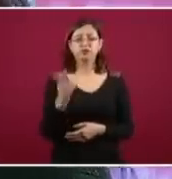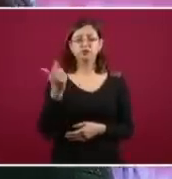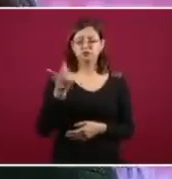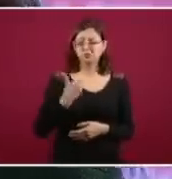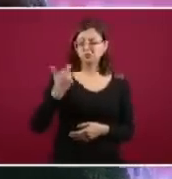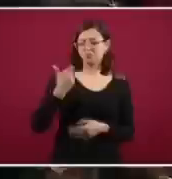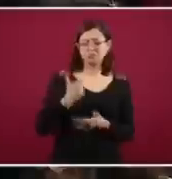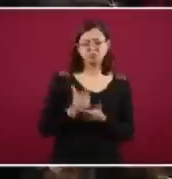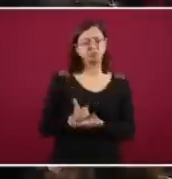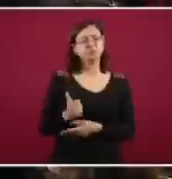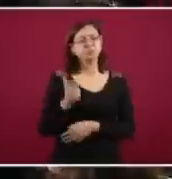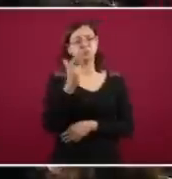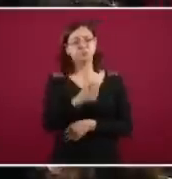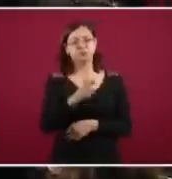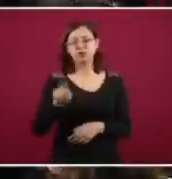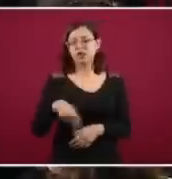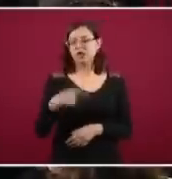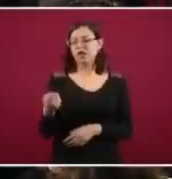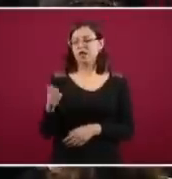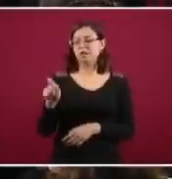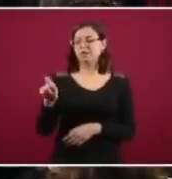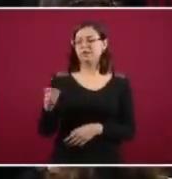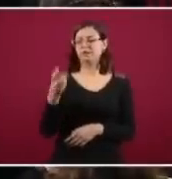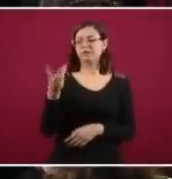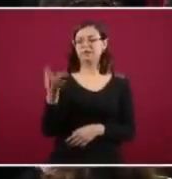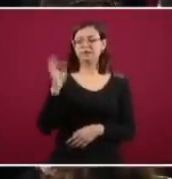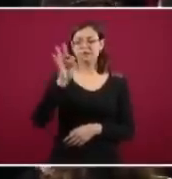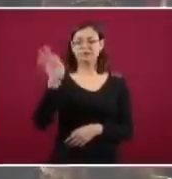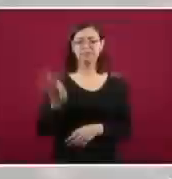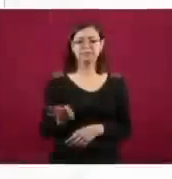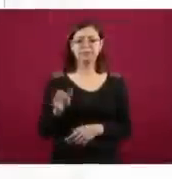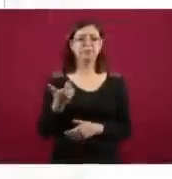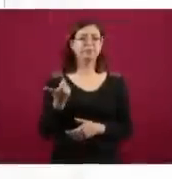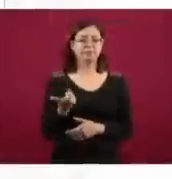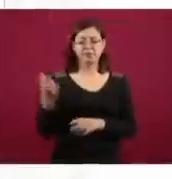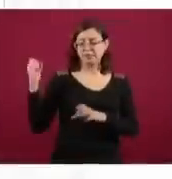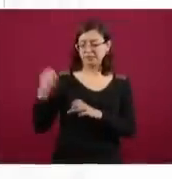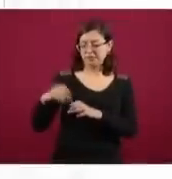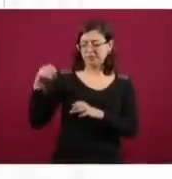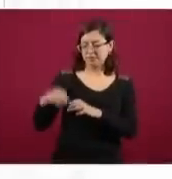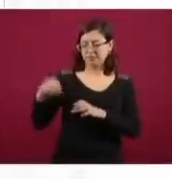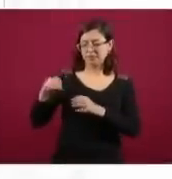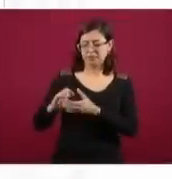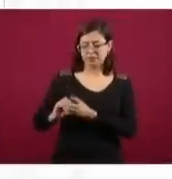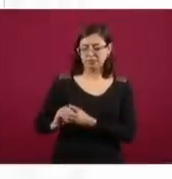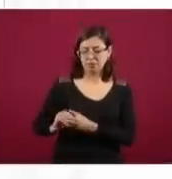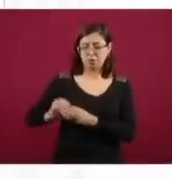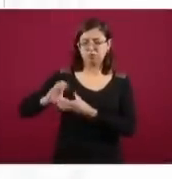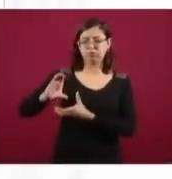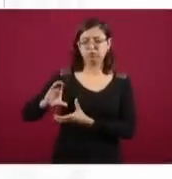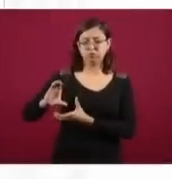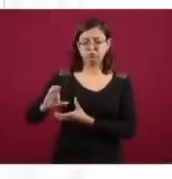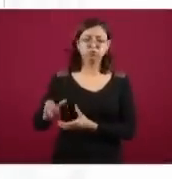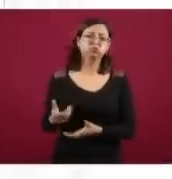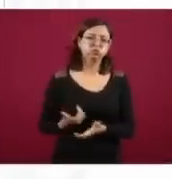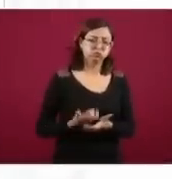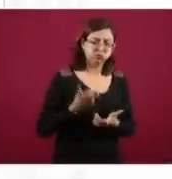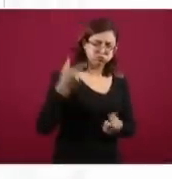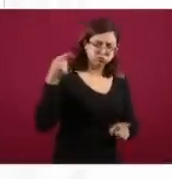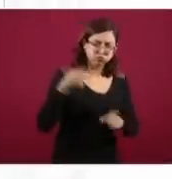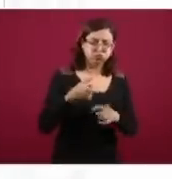ingreso mensual y el 23% utilizó dinero que ahorró específicamente para comprar durante este Buen